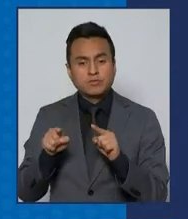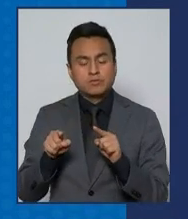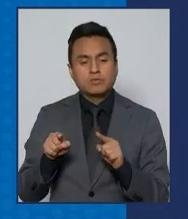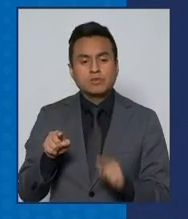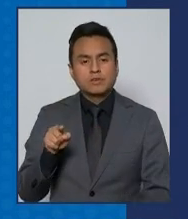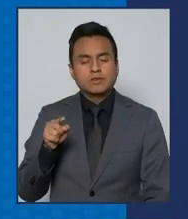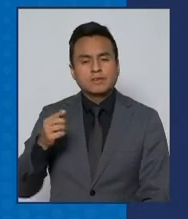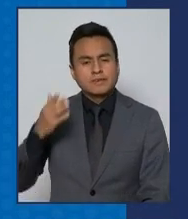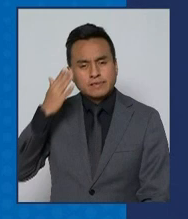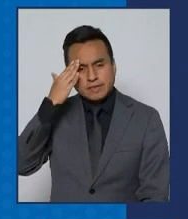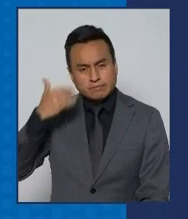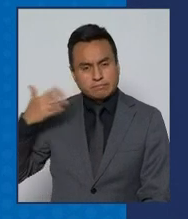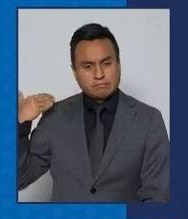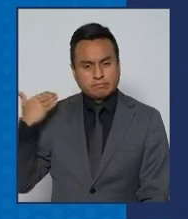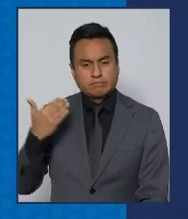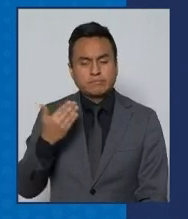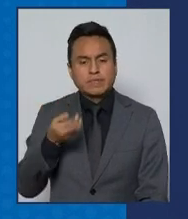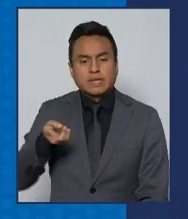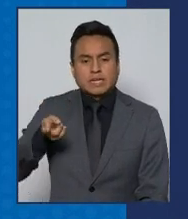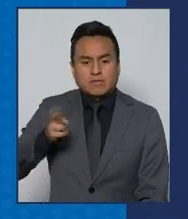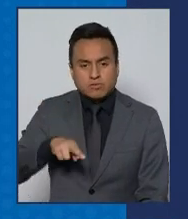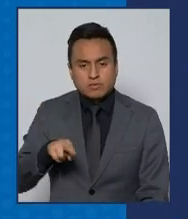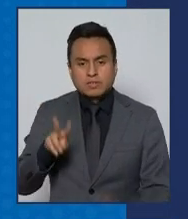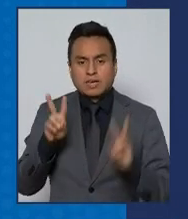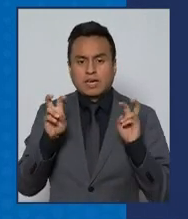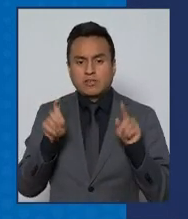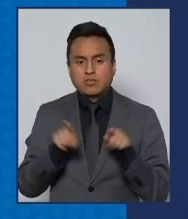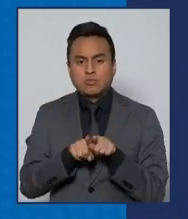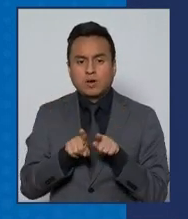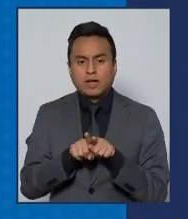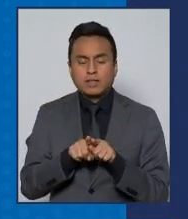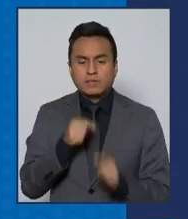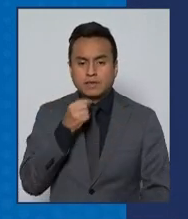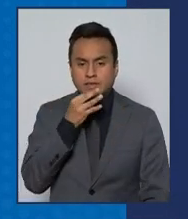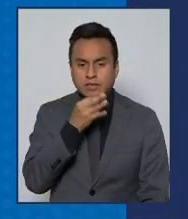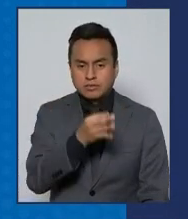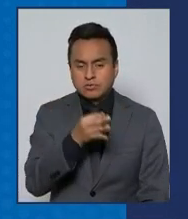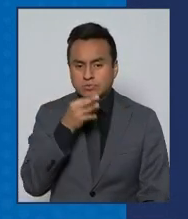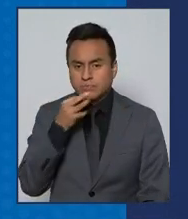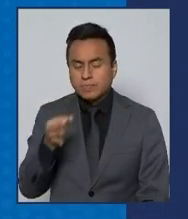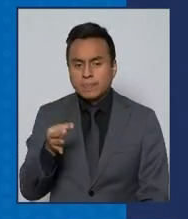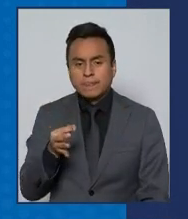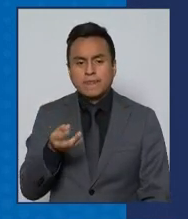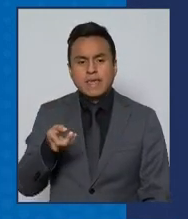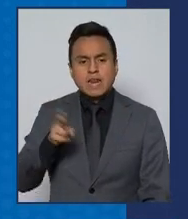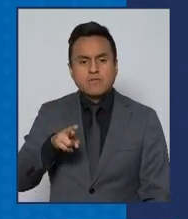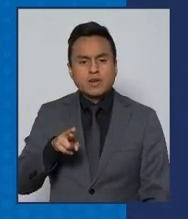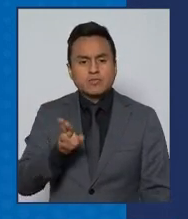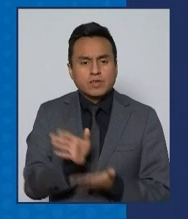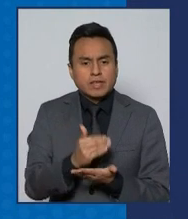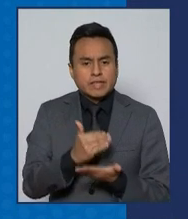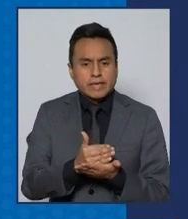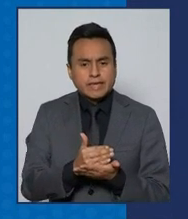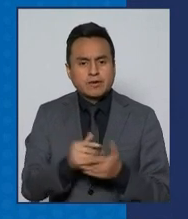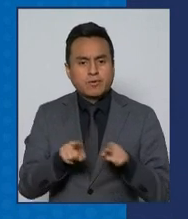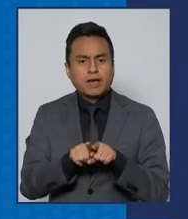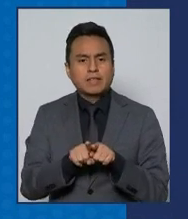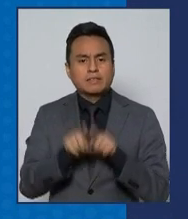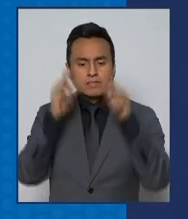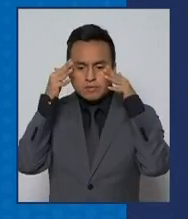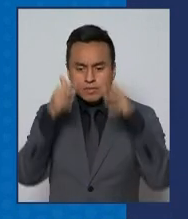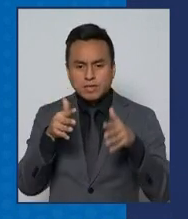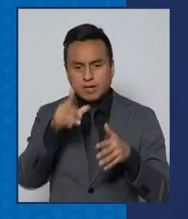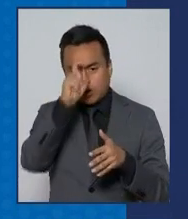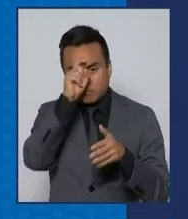los últimos días hemos reforzado, como se señala o se ha dicho, un refuerzo de la estrategia a nivel de la